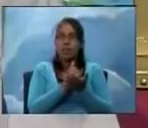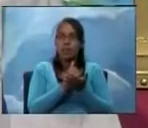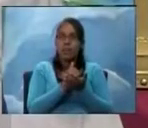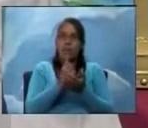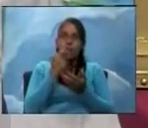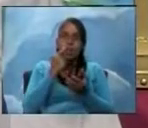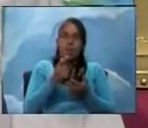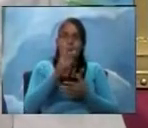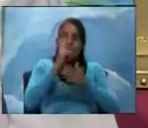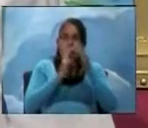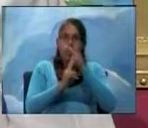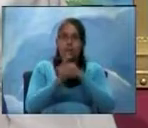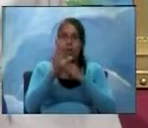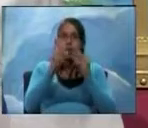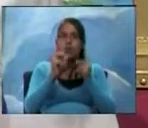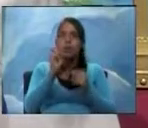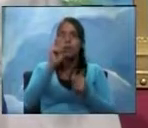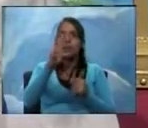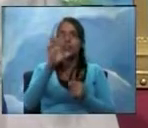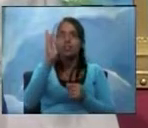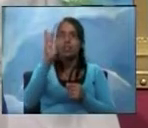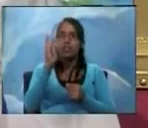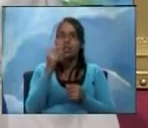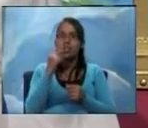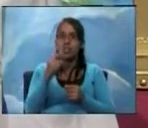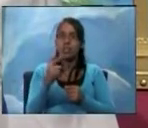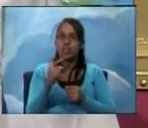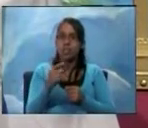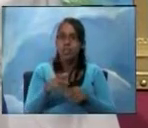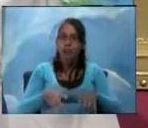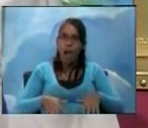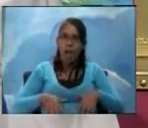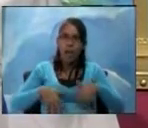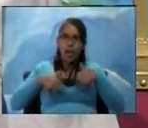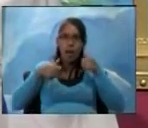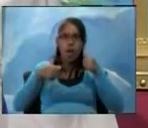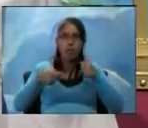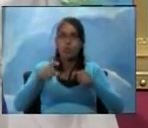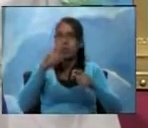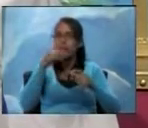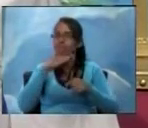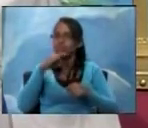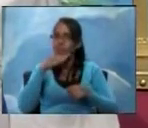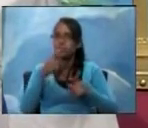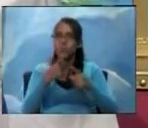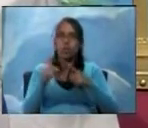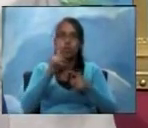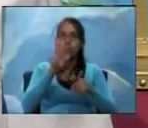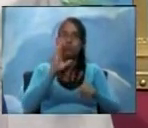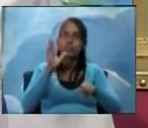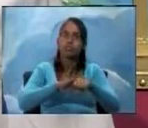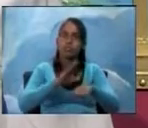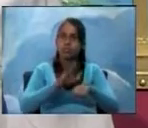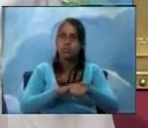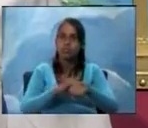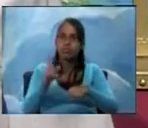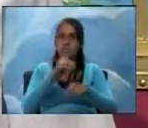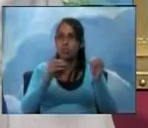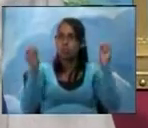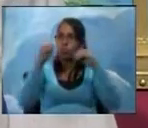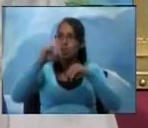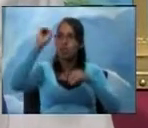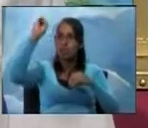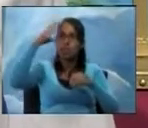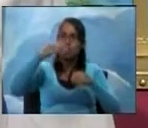Dice el verso número 26: Airaos, pero no pequéis, no se ponga el sol sobre